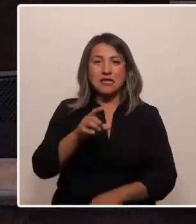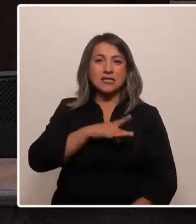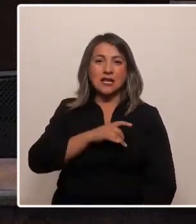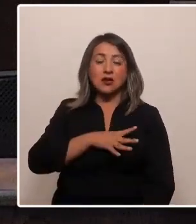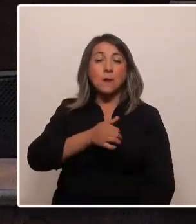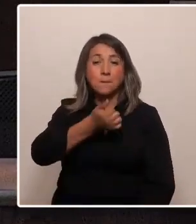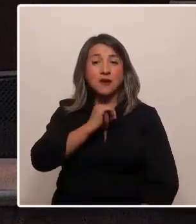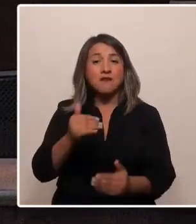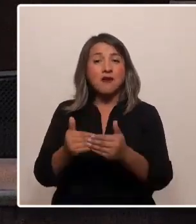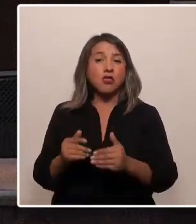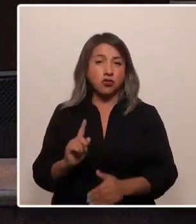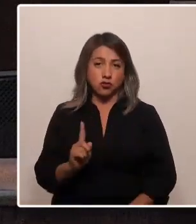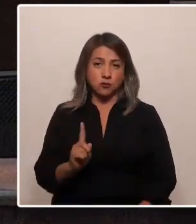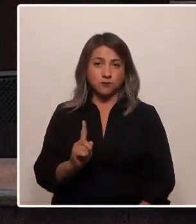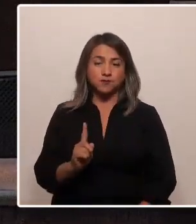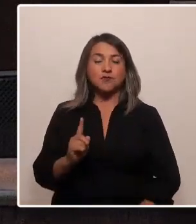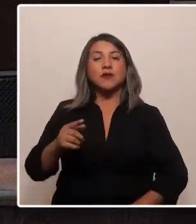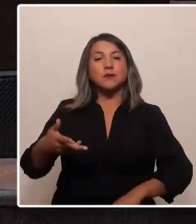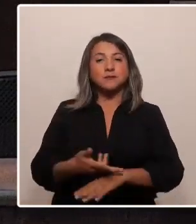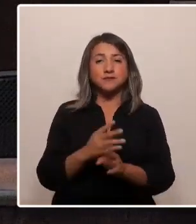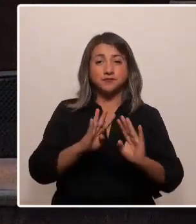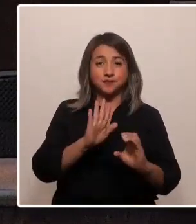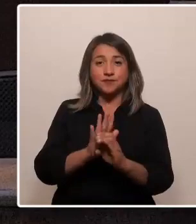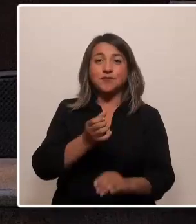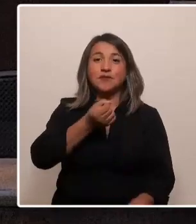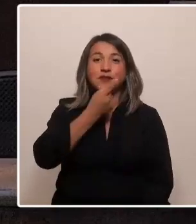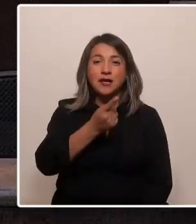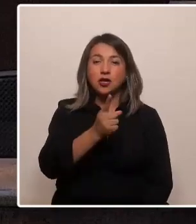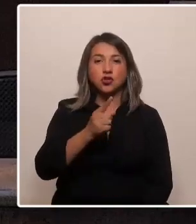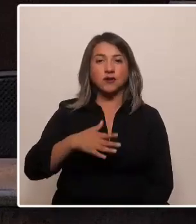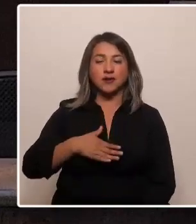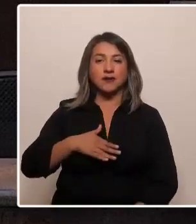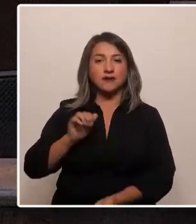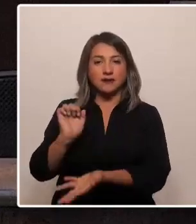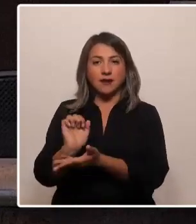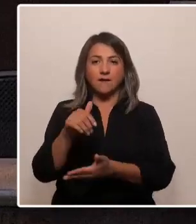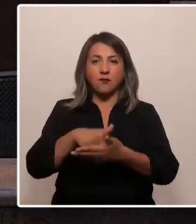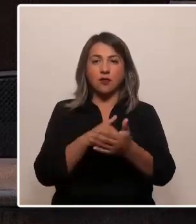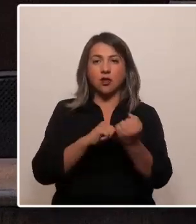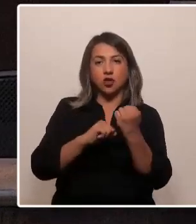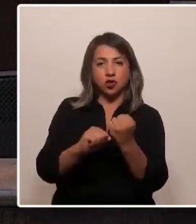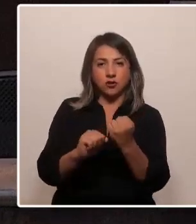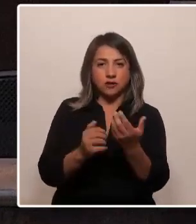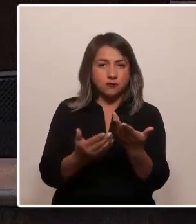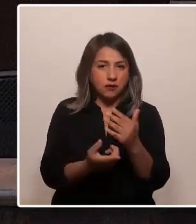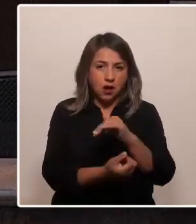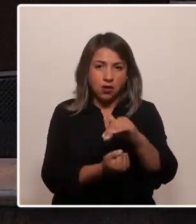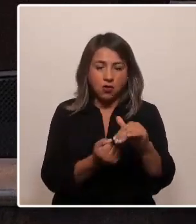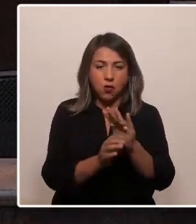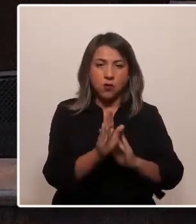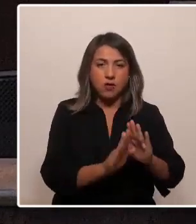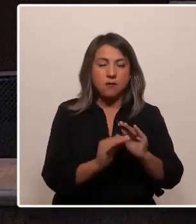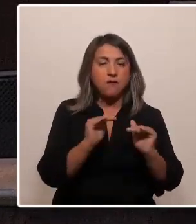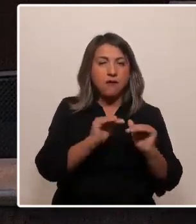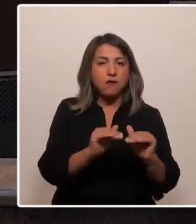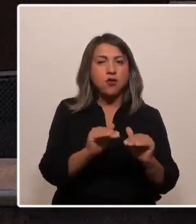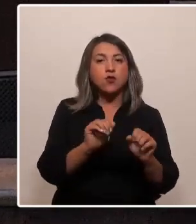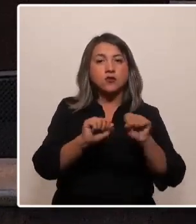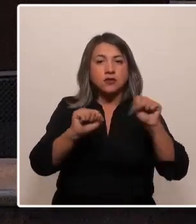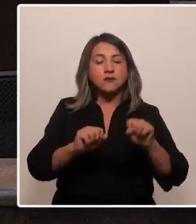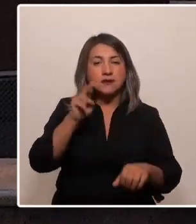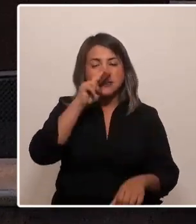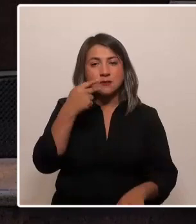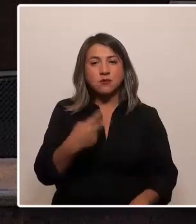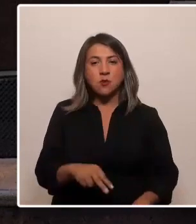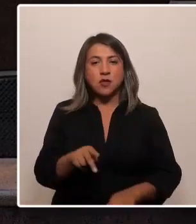Es contradictorio que haya convencionales que declaren que no quieren estatizar y a la vez voten en contra de proteger los ahorros y a favor de un sistema sin propiedad como